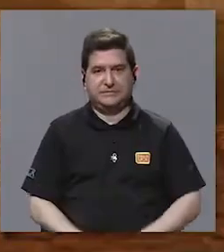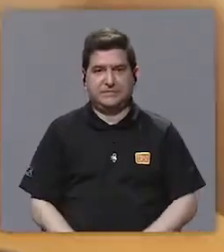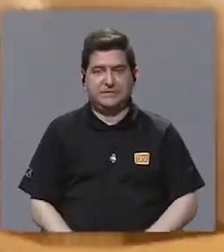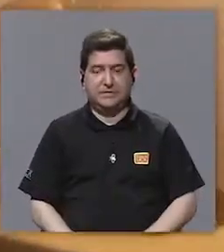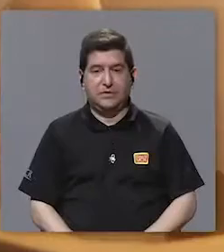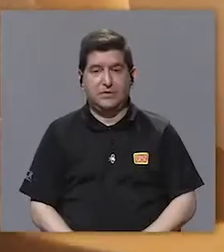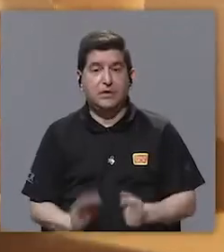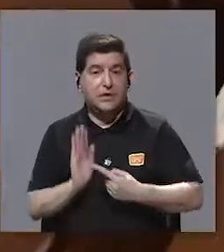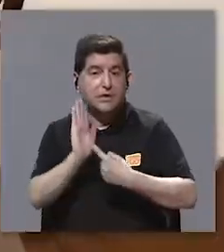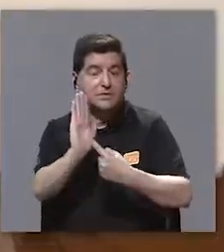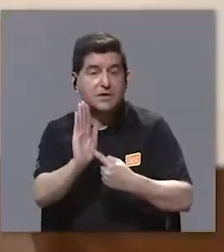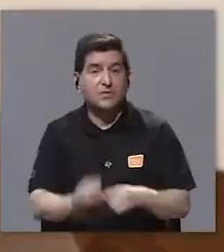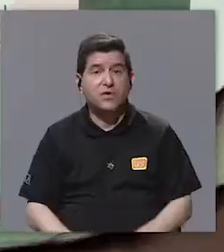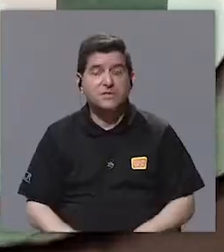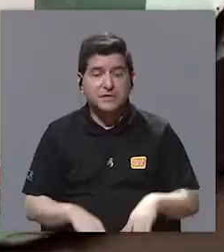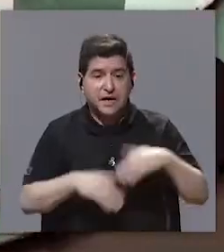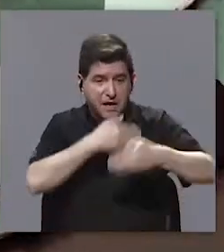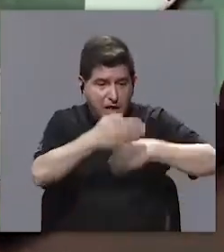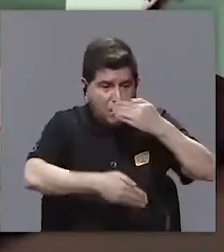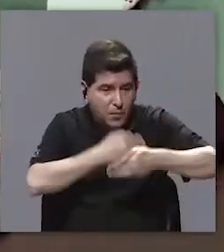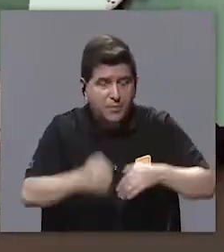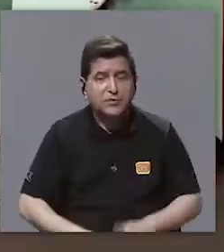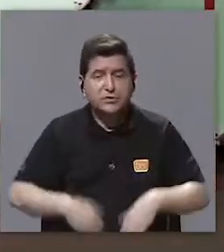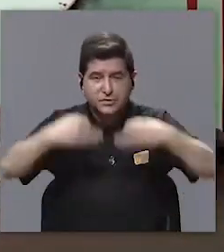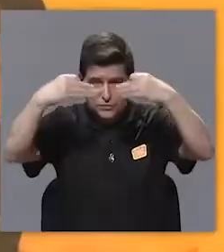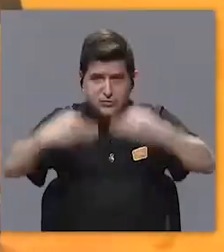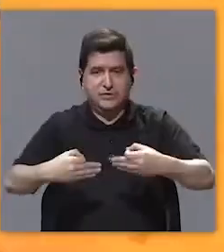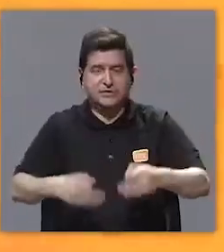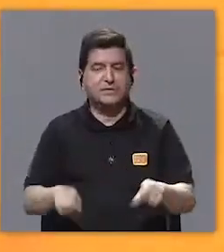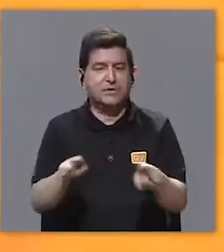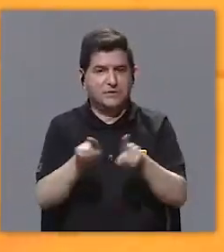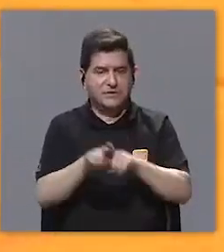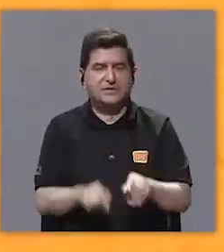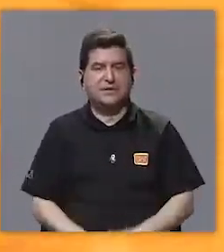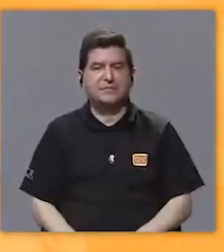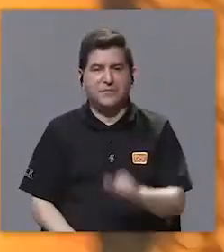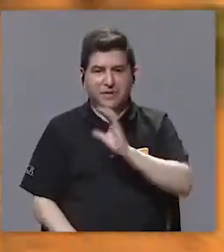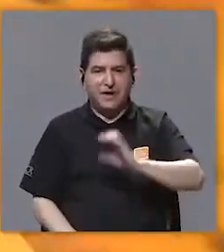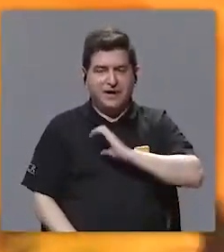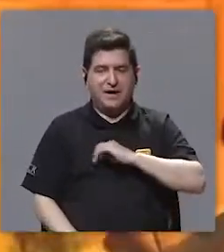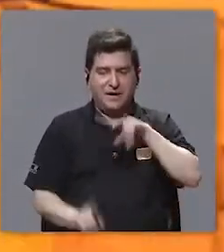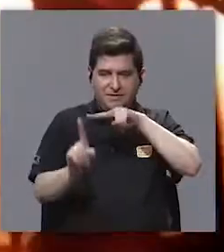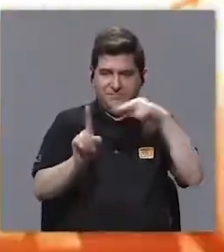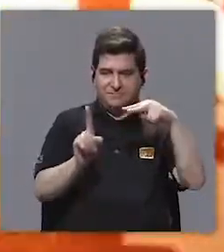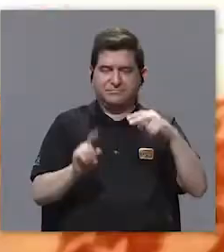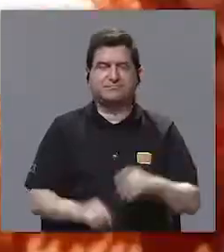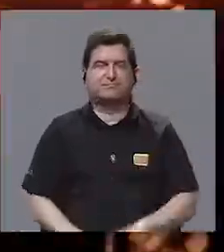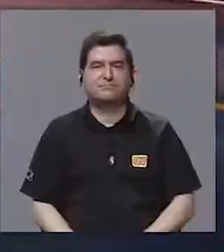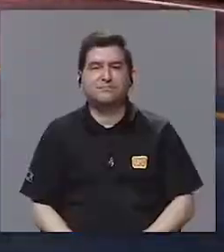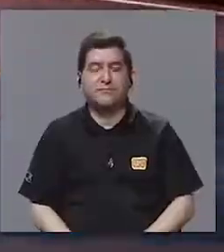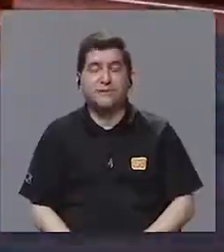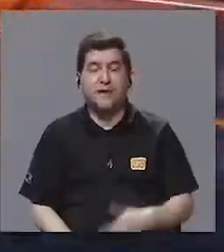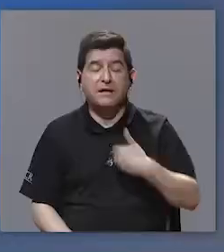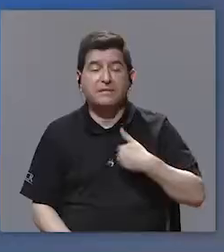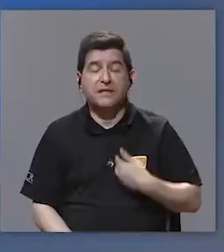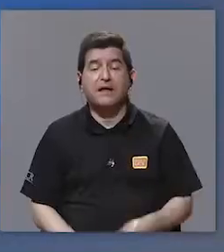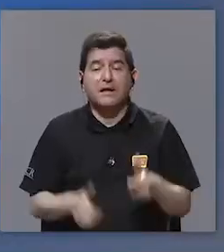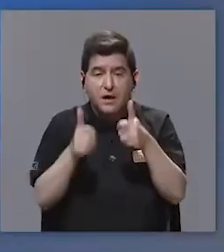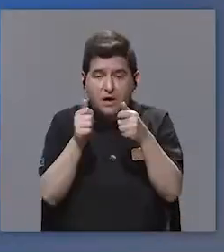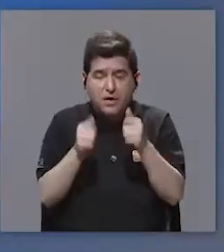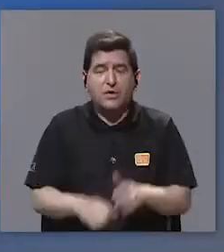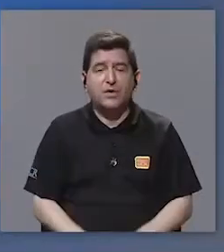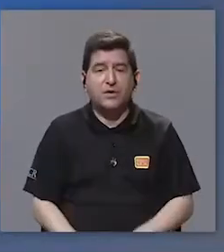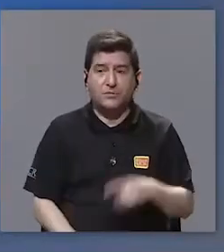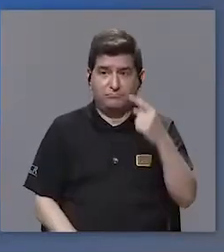y se plasman por medio de sus mecánicas la toma de decisiones y también su aspecto visual también tenemos